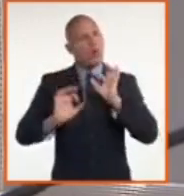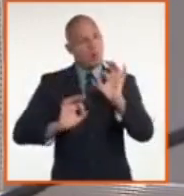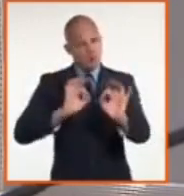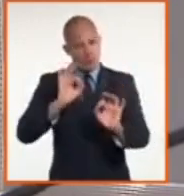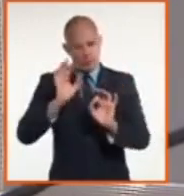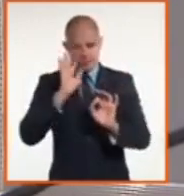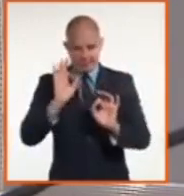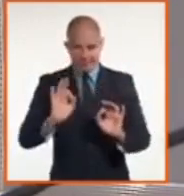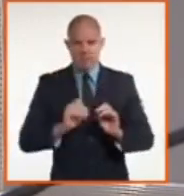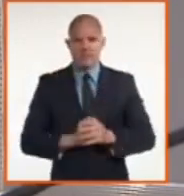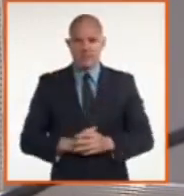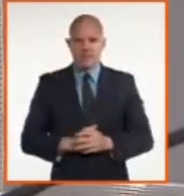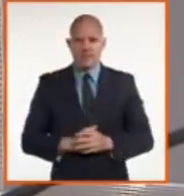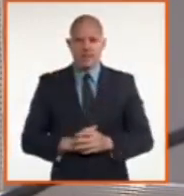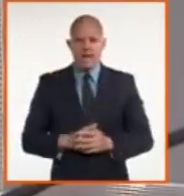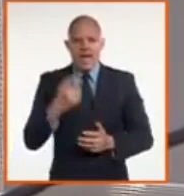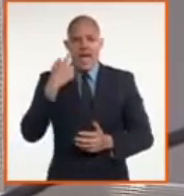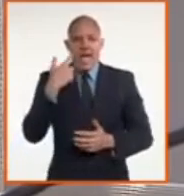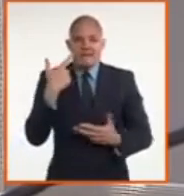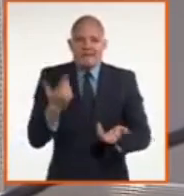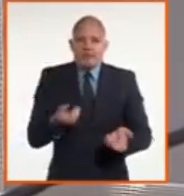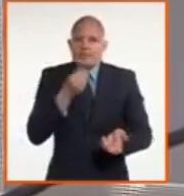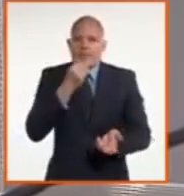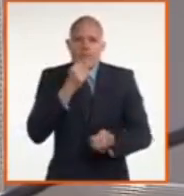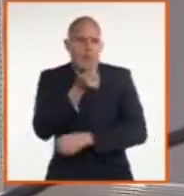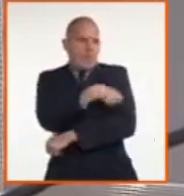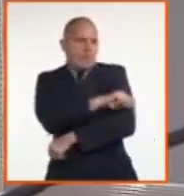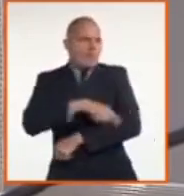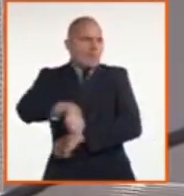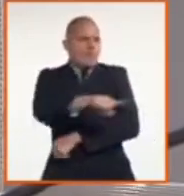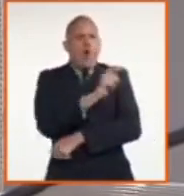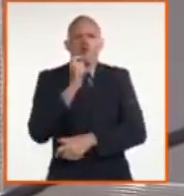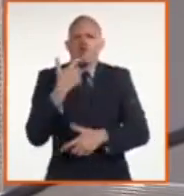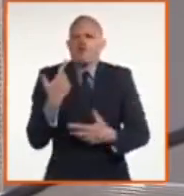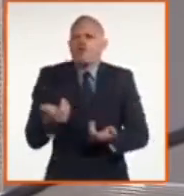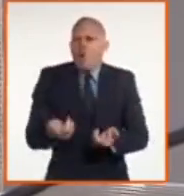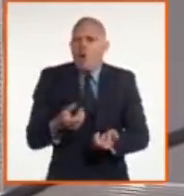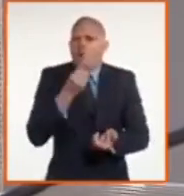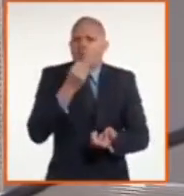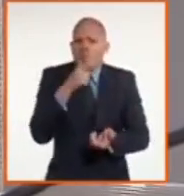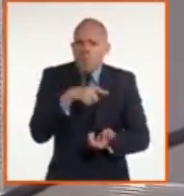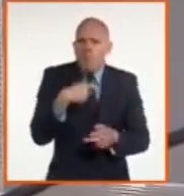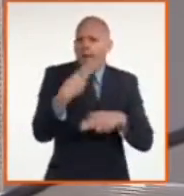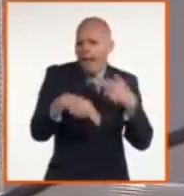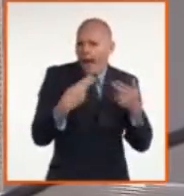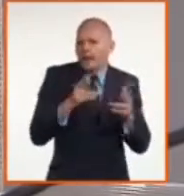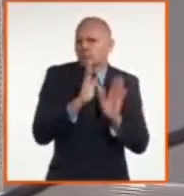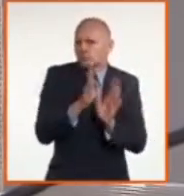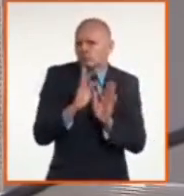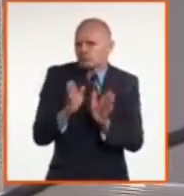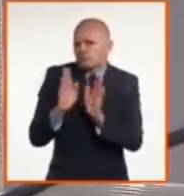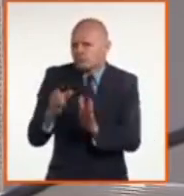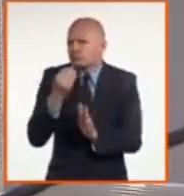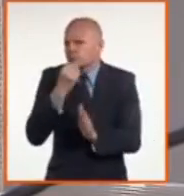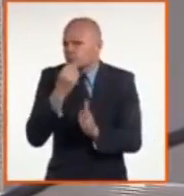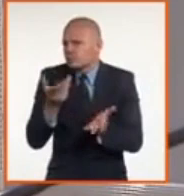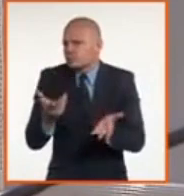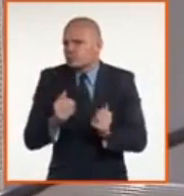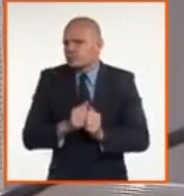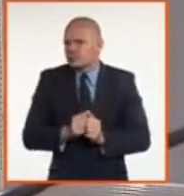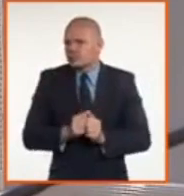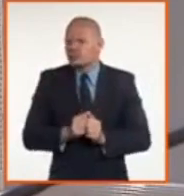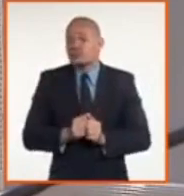efecto posible en sus operaciones ahí tenemos que explicar